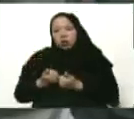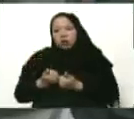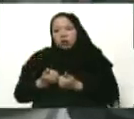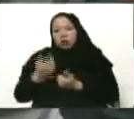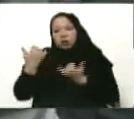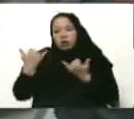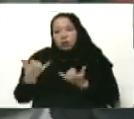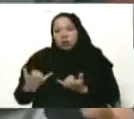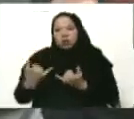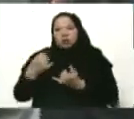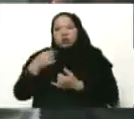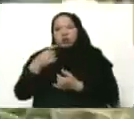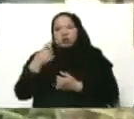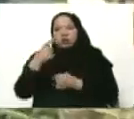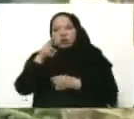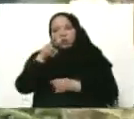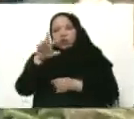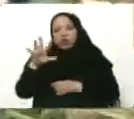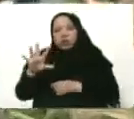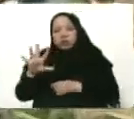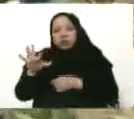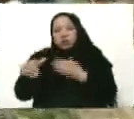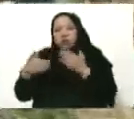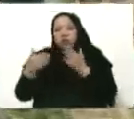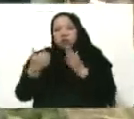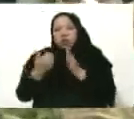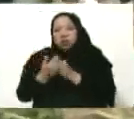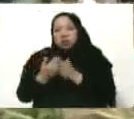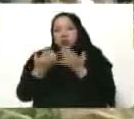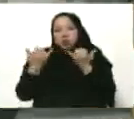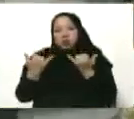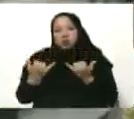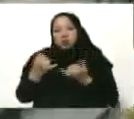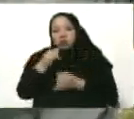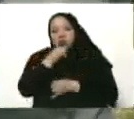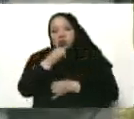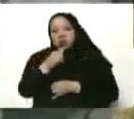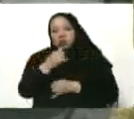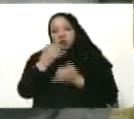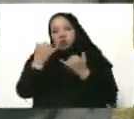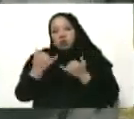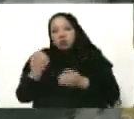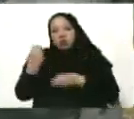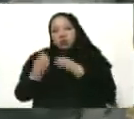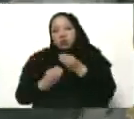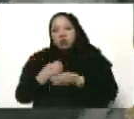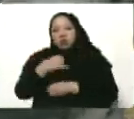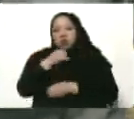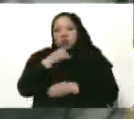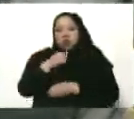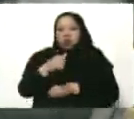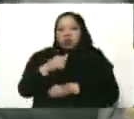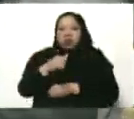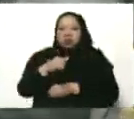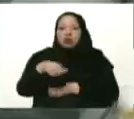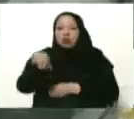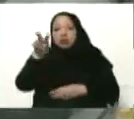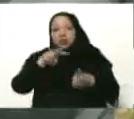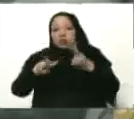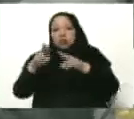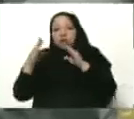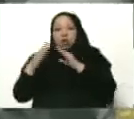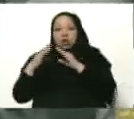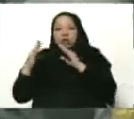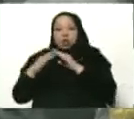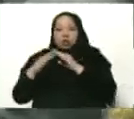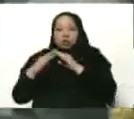estamos sacando un aproximado de 25 que ya colapsaron totalmente. Es decir, ya estructuralmente están deslizadas estas viviendas. Por